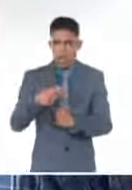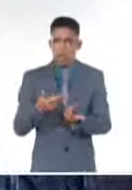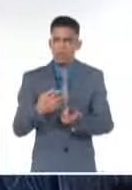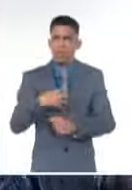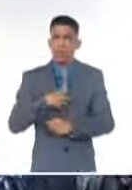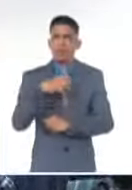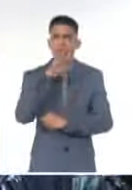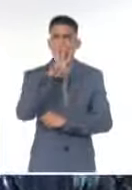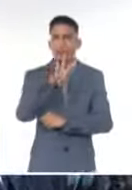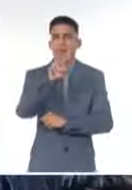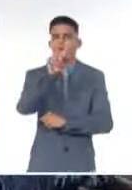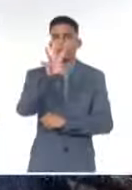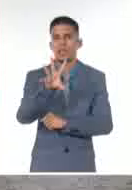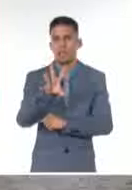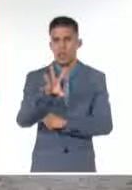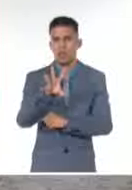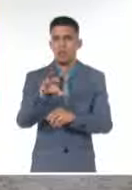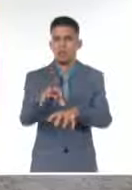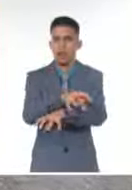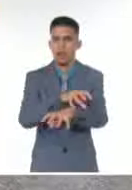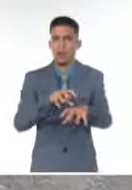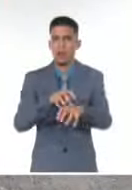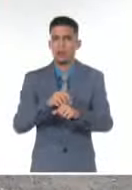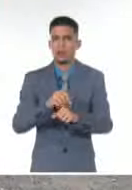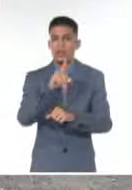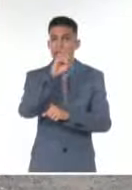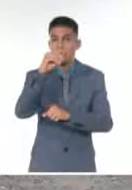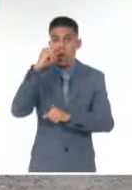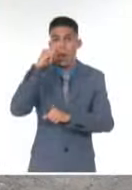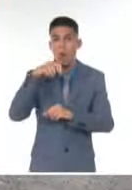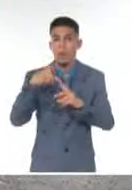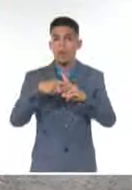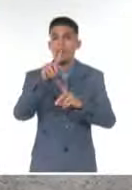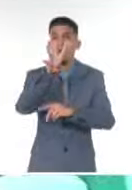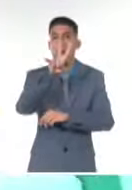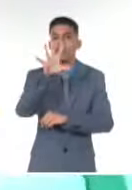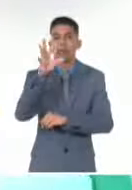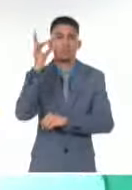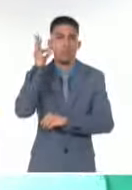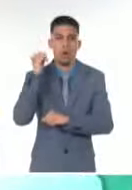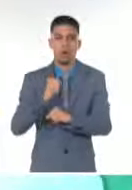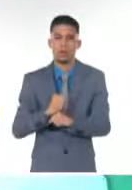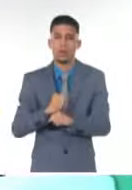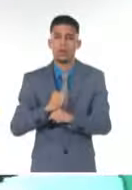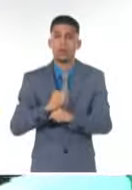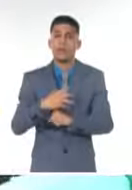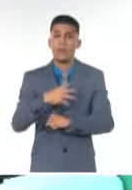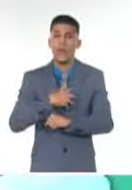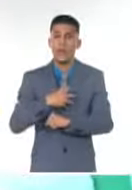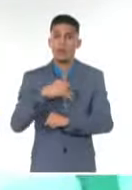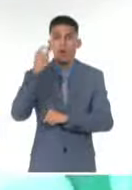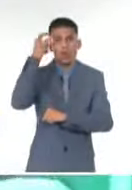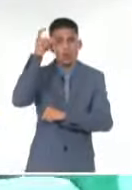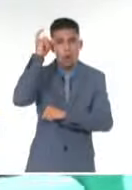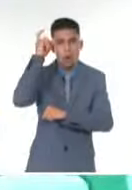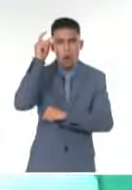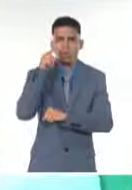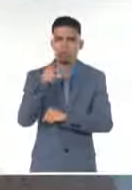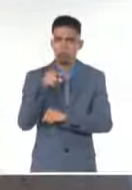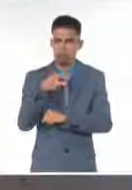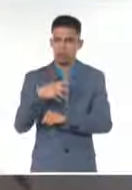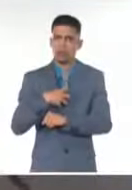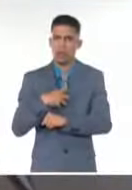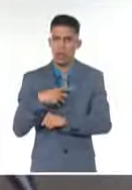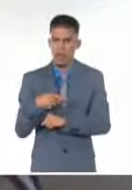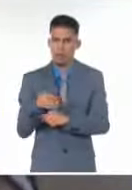425 cabezas vacunas, de ellas son 325 hembras y 100 machos. Además de eso, contamos con 53 búfalos. Este año implementamos ya, estamos